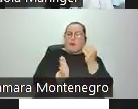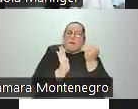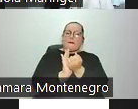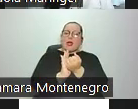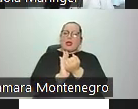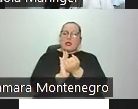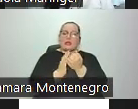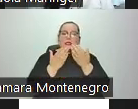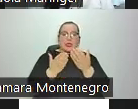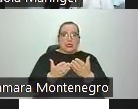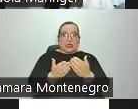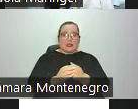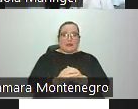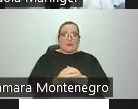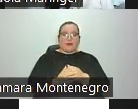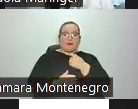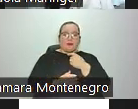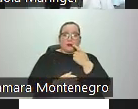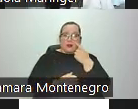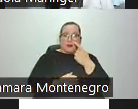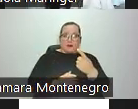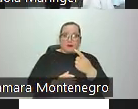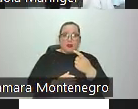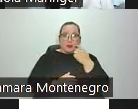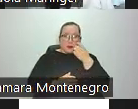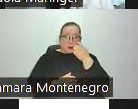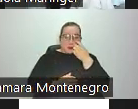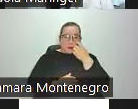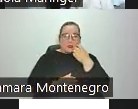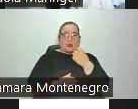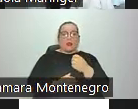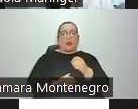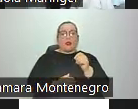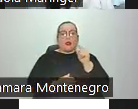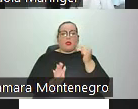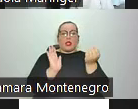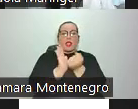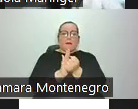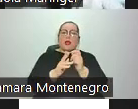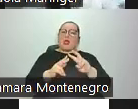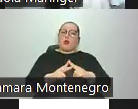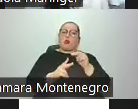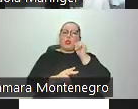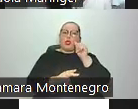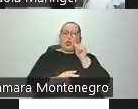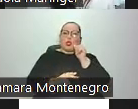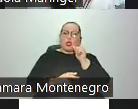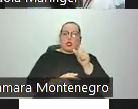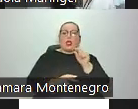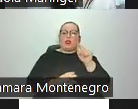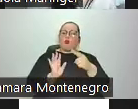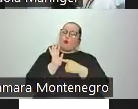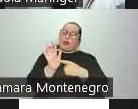Y aquí les quiero mostrar lo siguiente, miren, una marca se construye día a día, es lo que tú